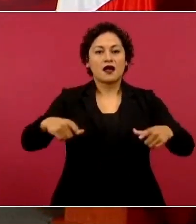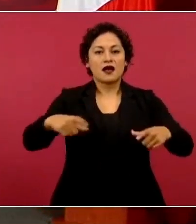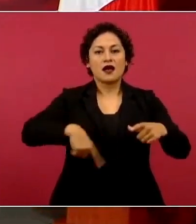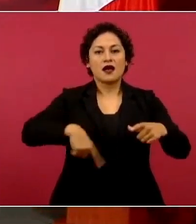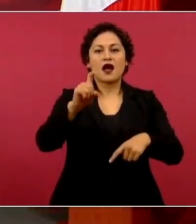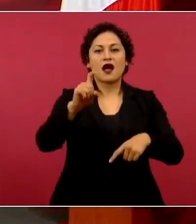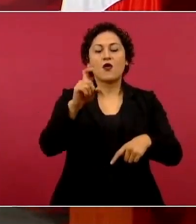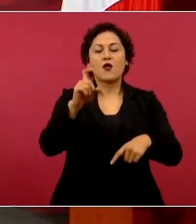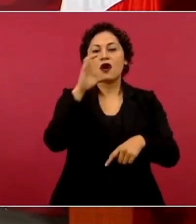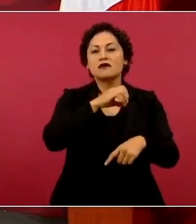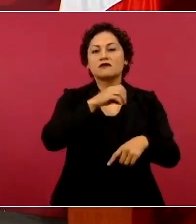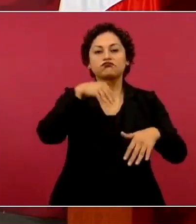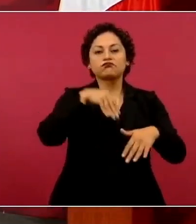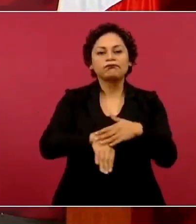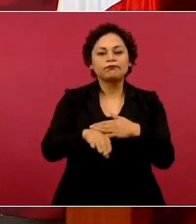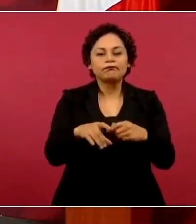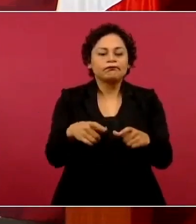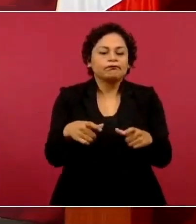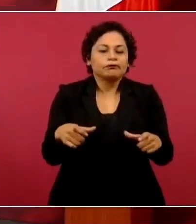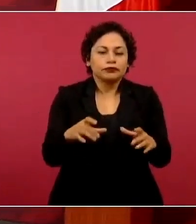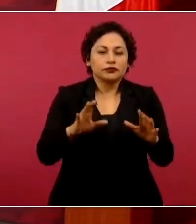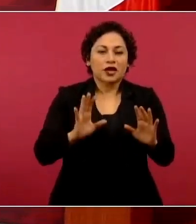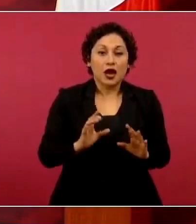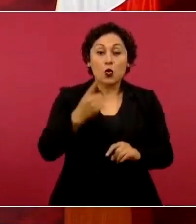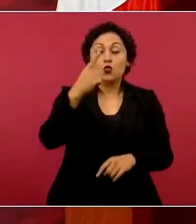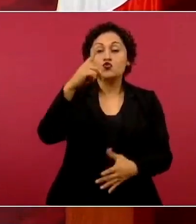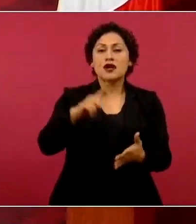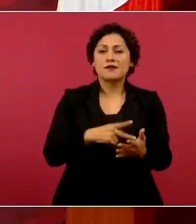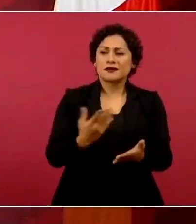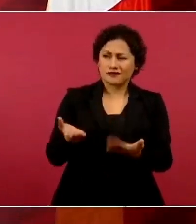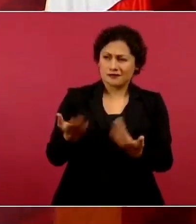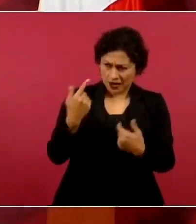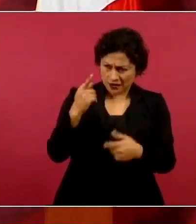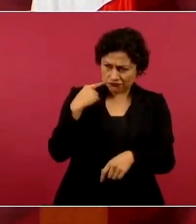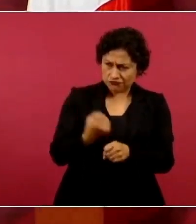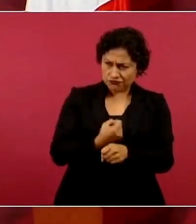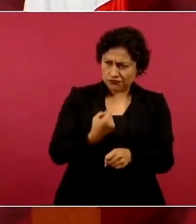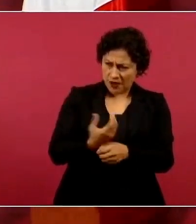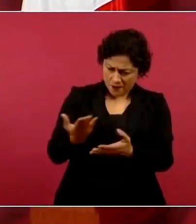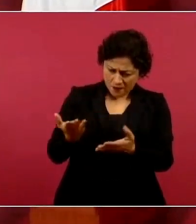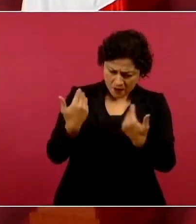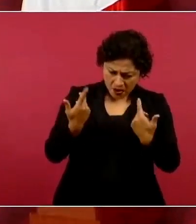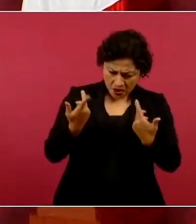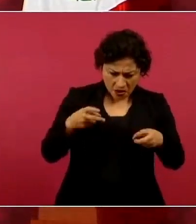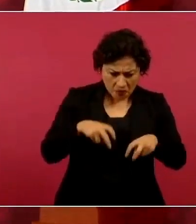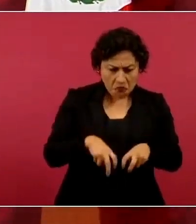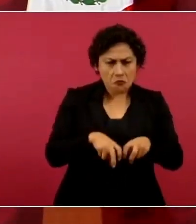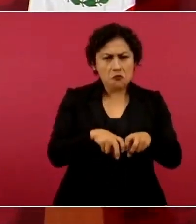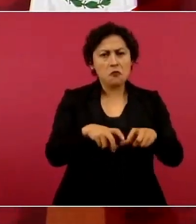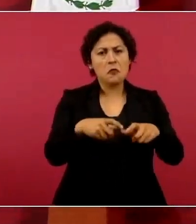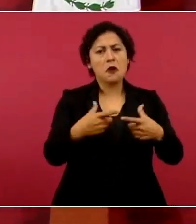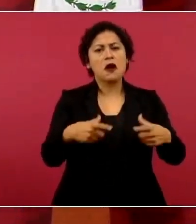y en una ocasión lo invitó: véngase, vamos a platicar acá.